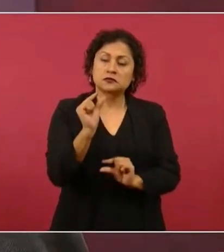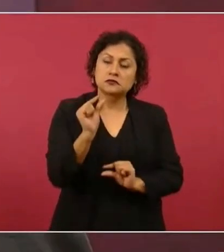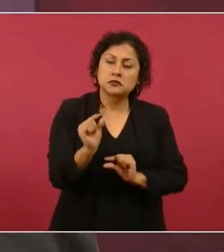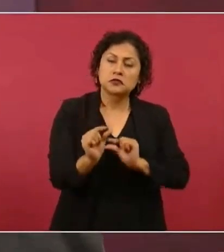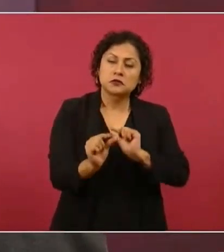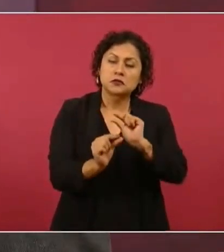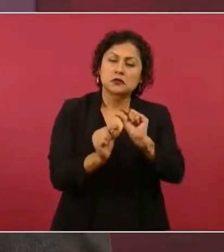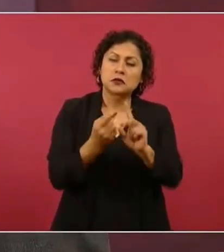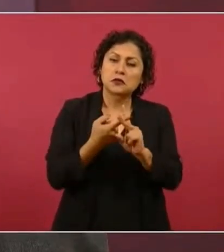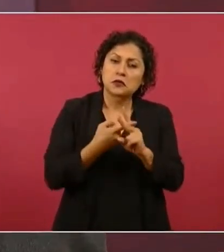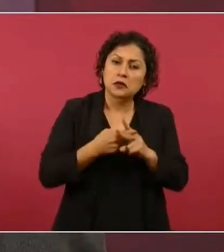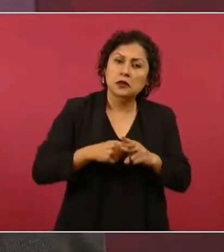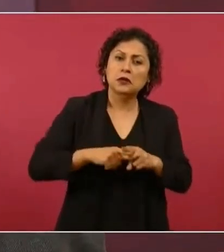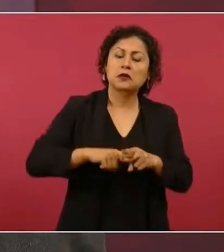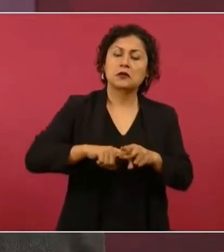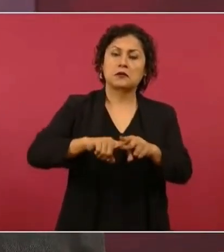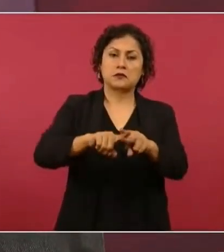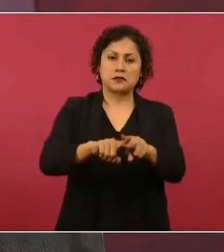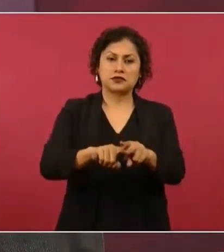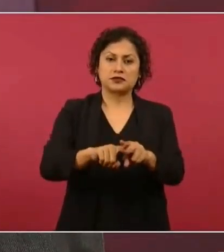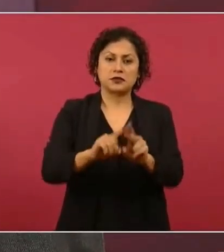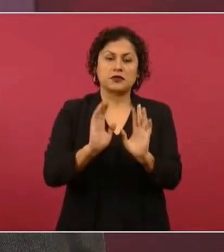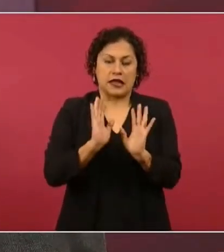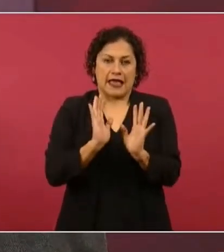había escrito